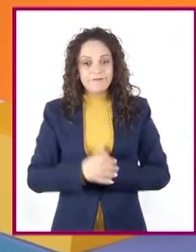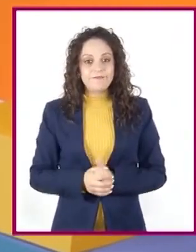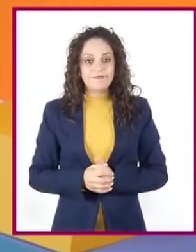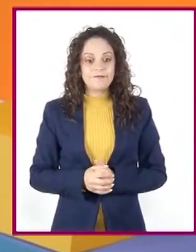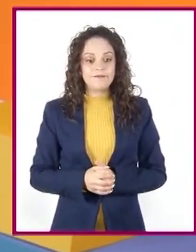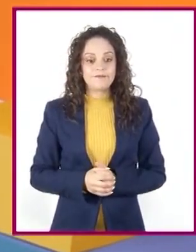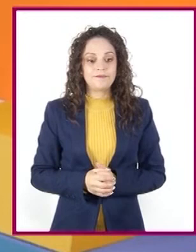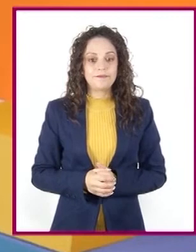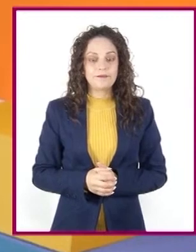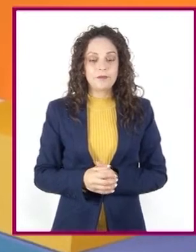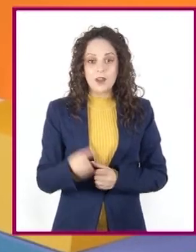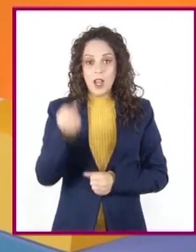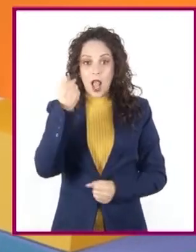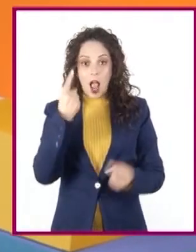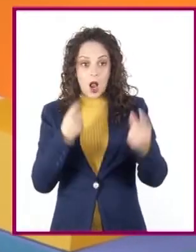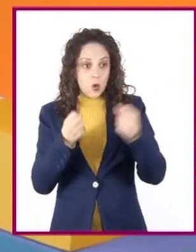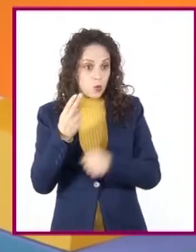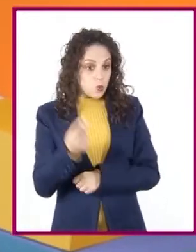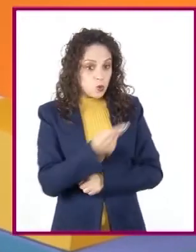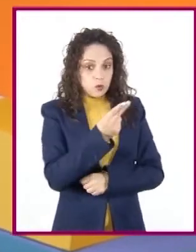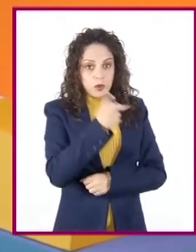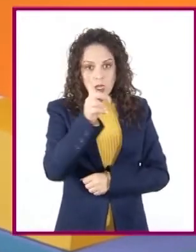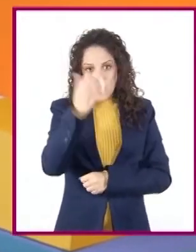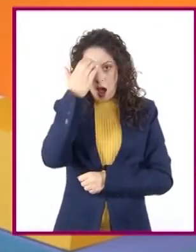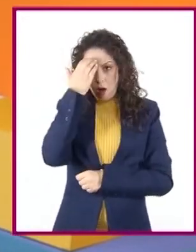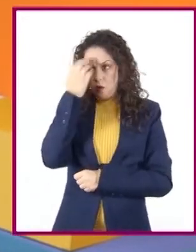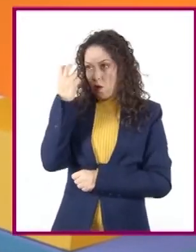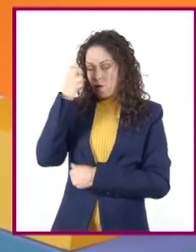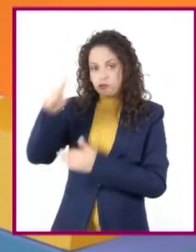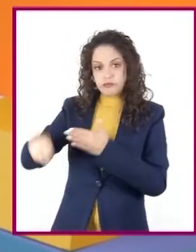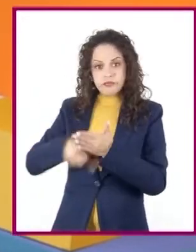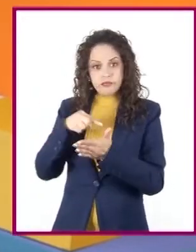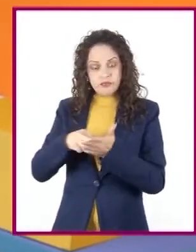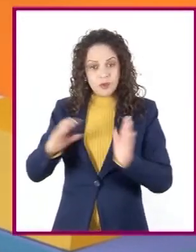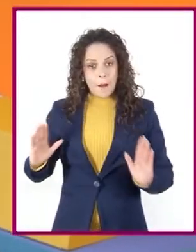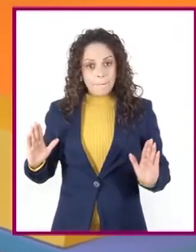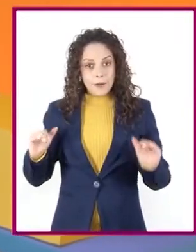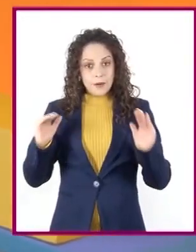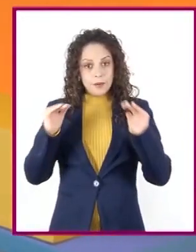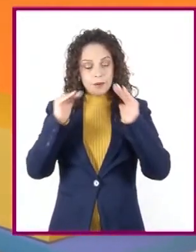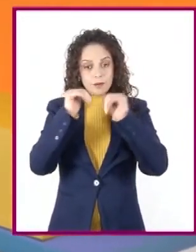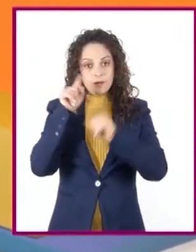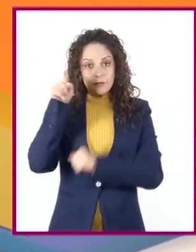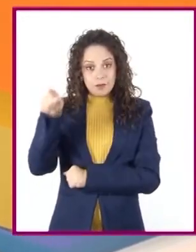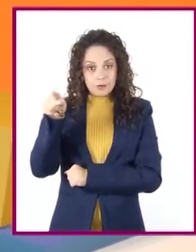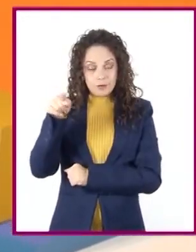¿Alguna o alguno de ustedes ya conoce esta zona arqueológica?